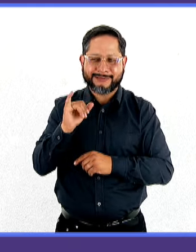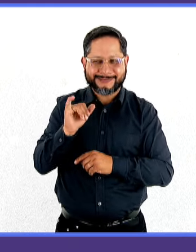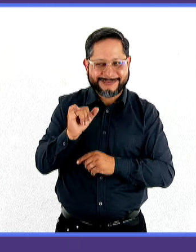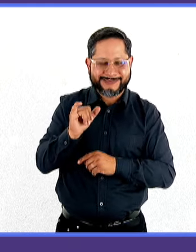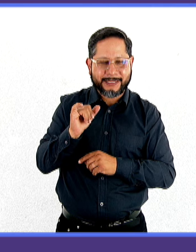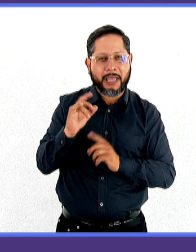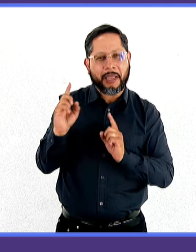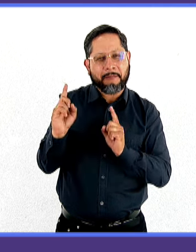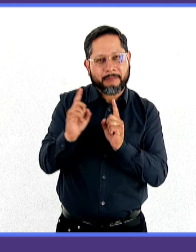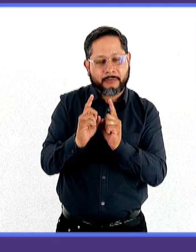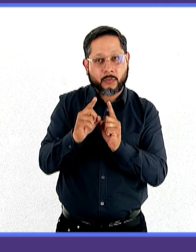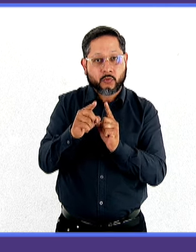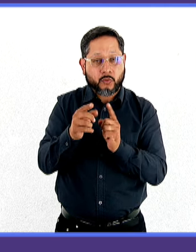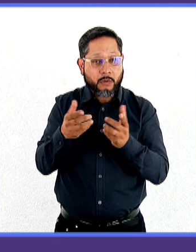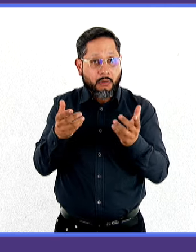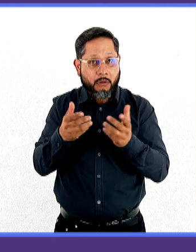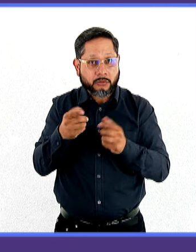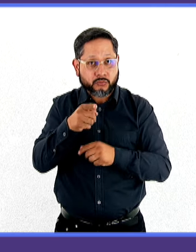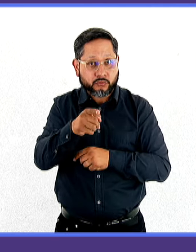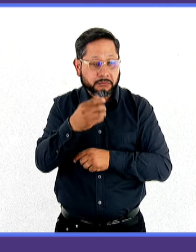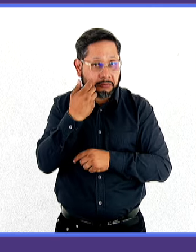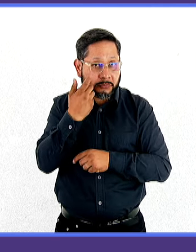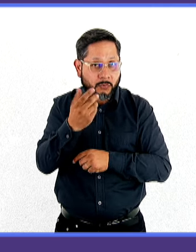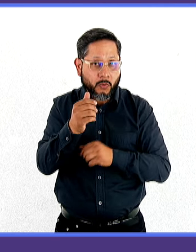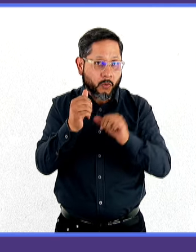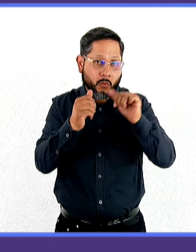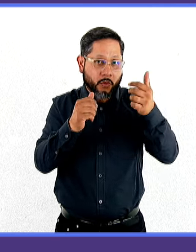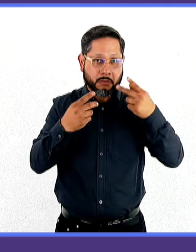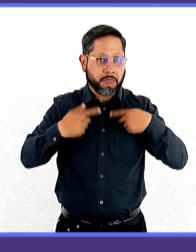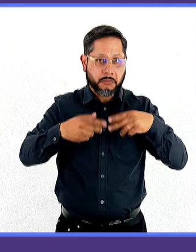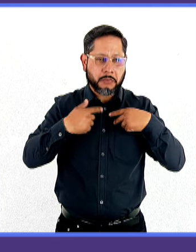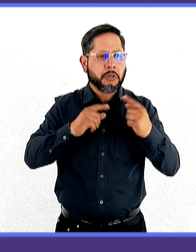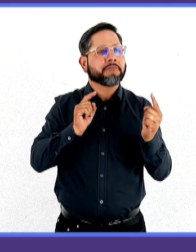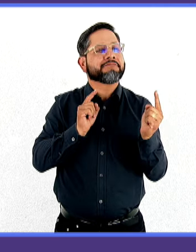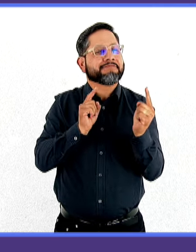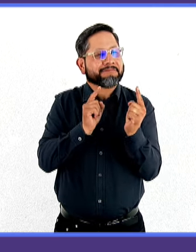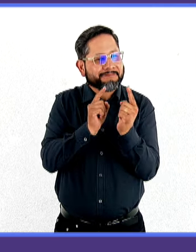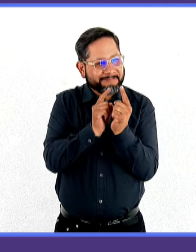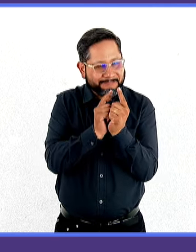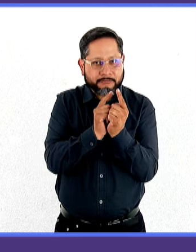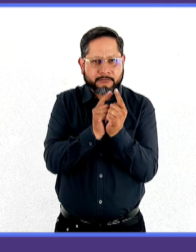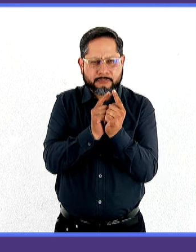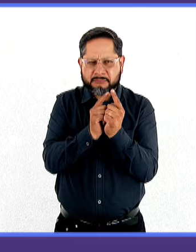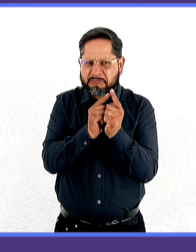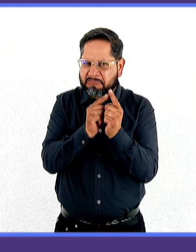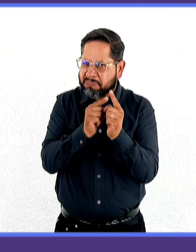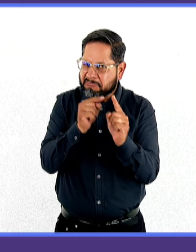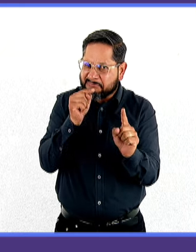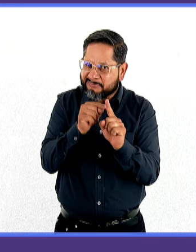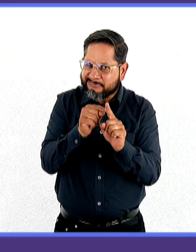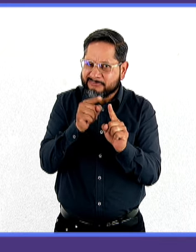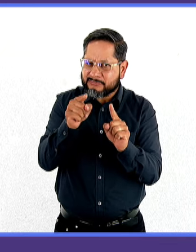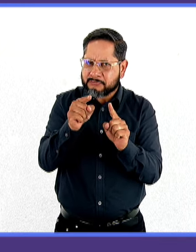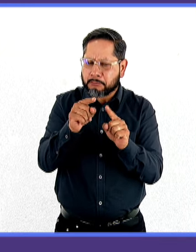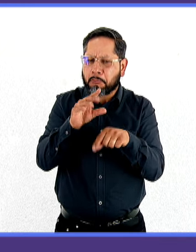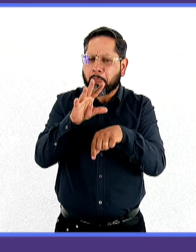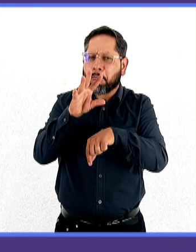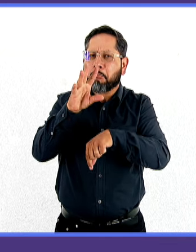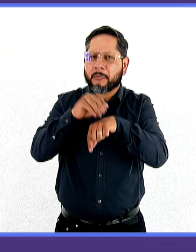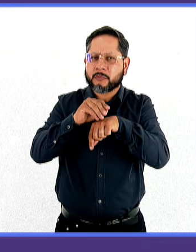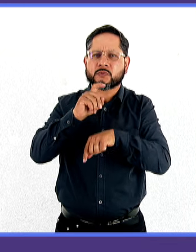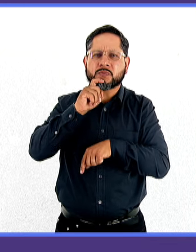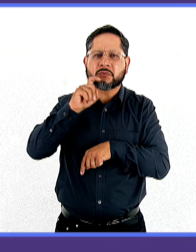en cualquier práctica que involucre a otra persona específicamente cuando hablamos de consentimiento